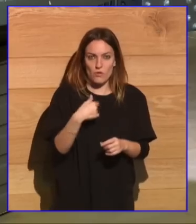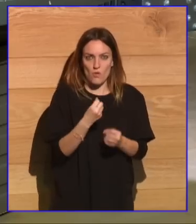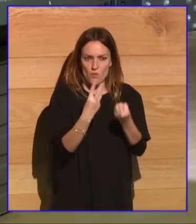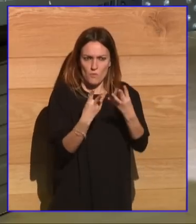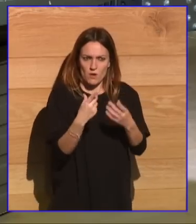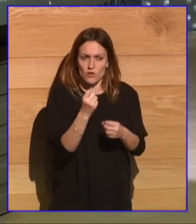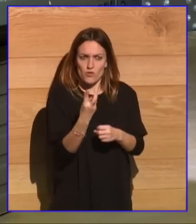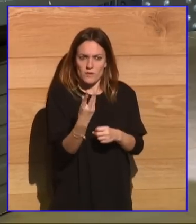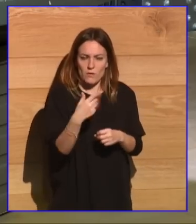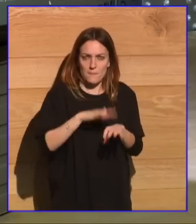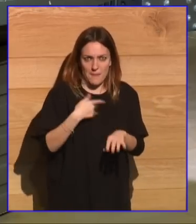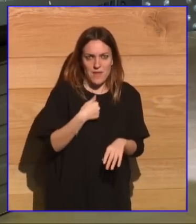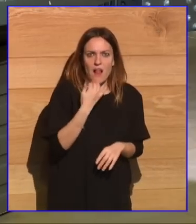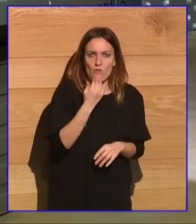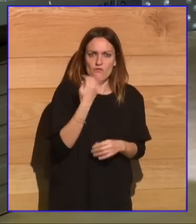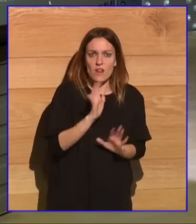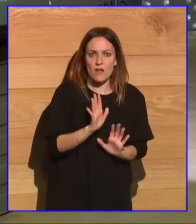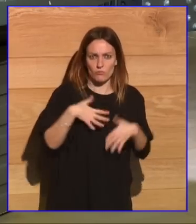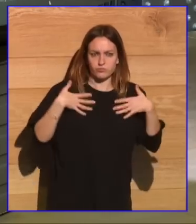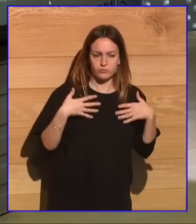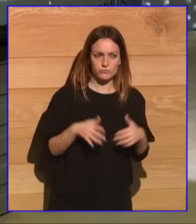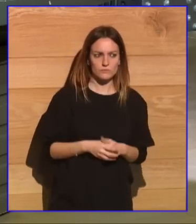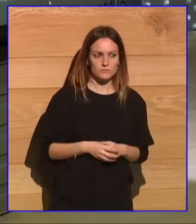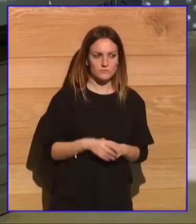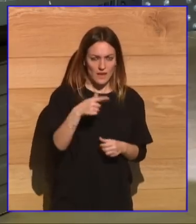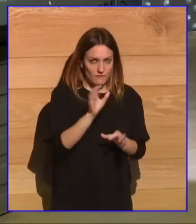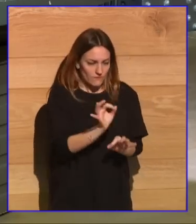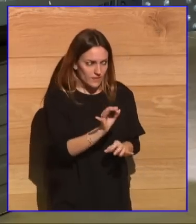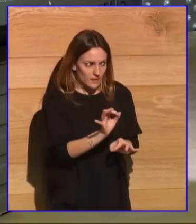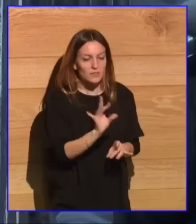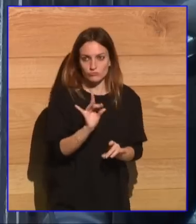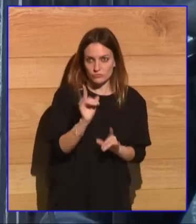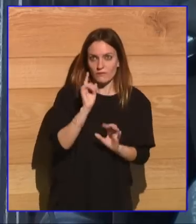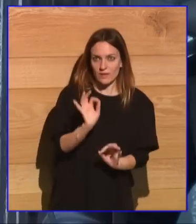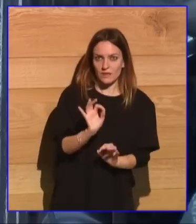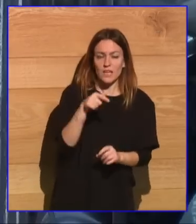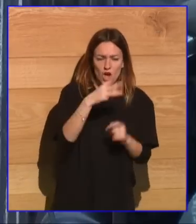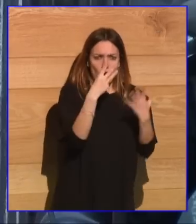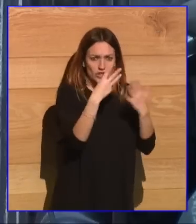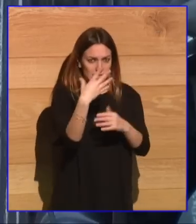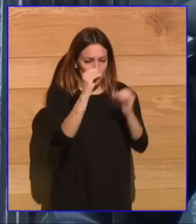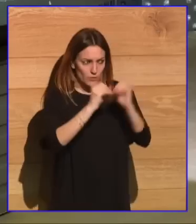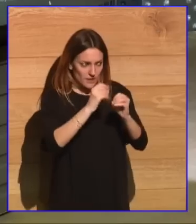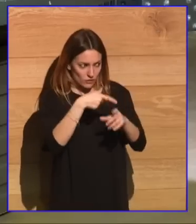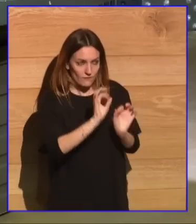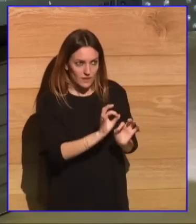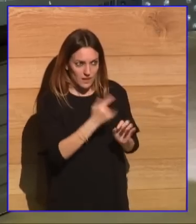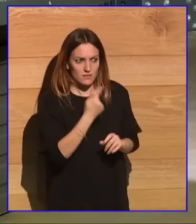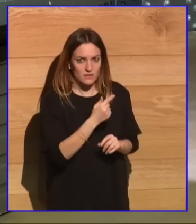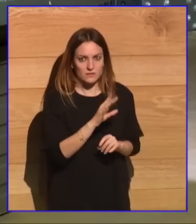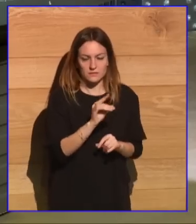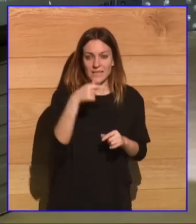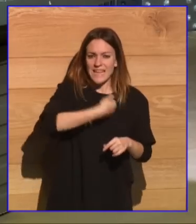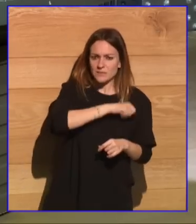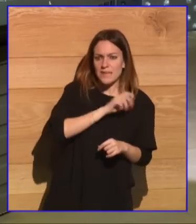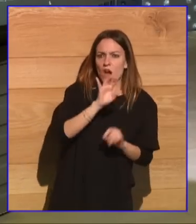¿no? nos consta? Nos consta. Vale. Pero, Sí, hablas sí, de- no, Pero, estamos, ¿le consta un 85% o...? ¿El mundo entero o el de España?